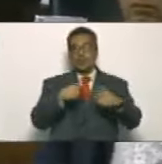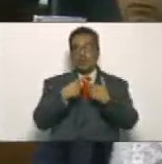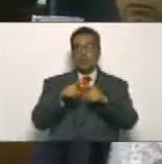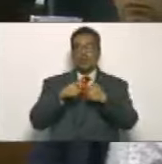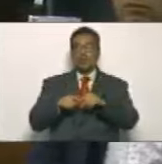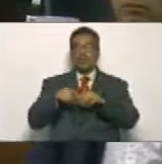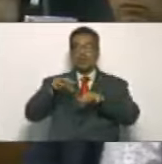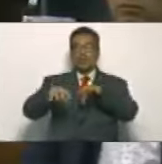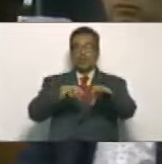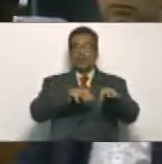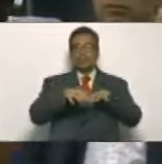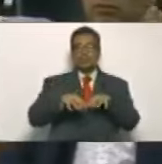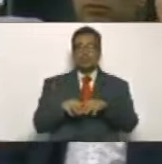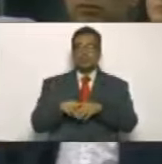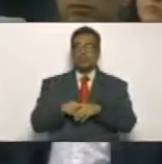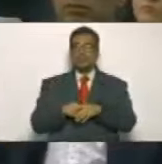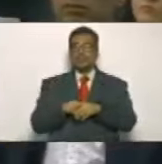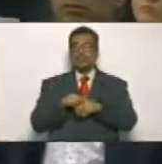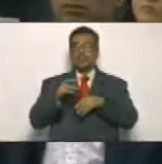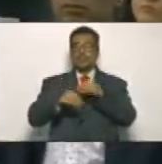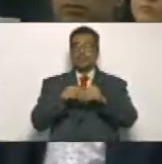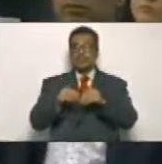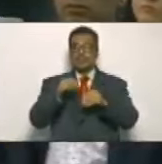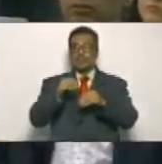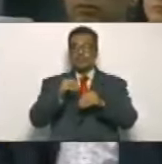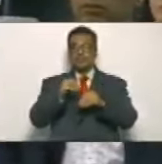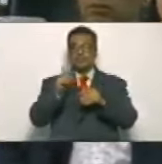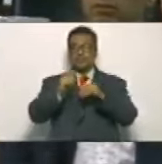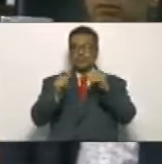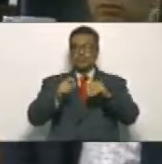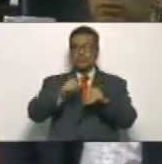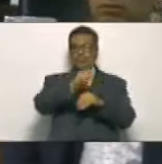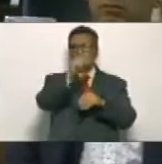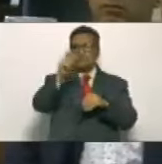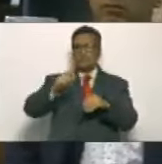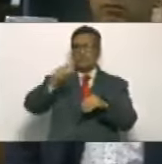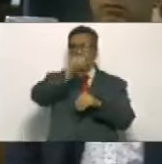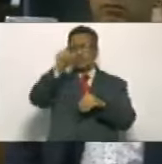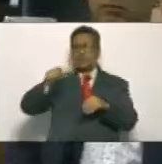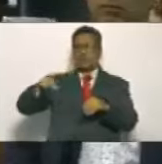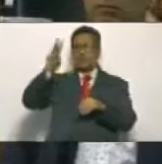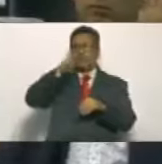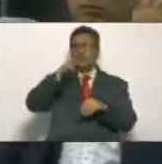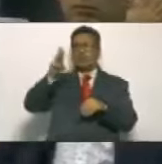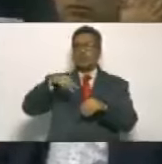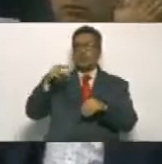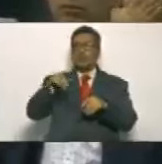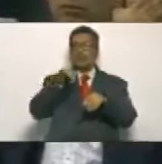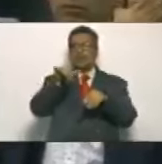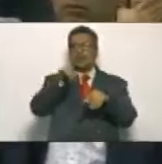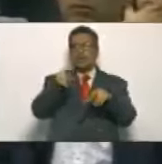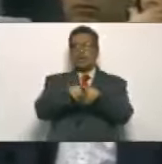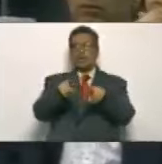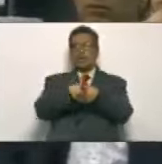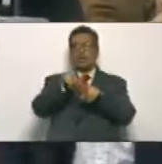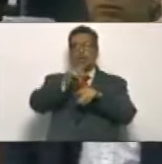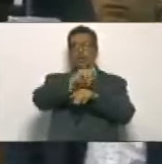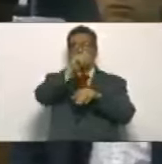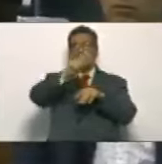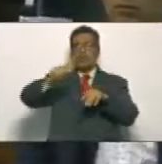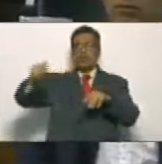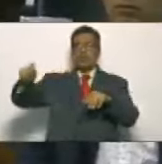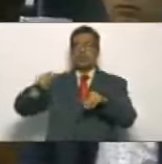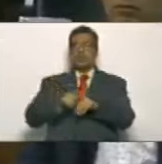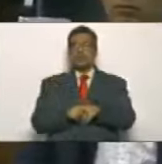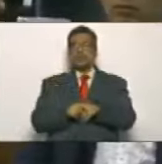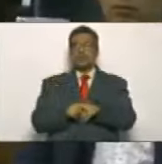diferentes regiones. La arbitrariedad con que trazaron el mapa de nuestra Guayana Esequiba es muy parecido a las líneas que